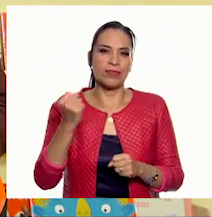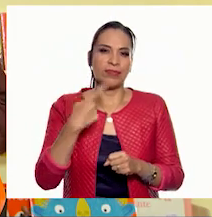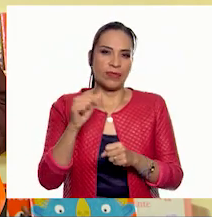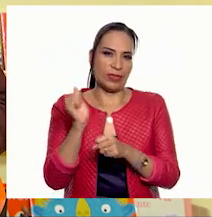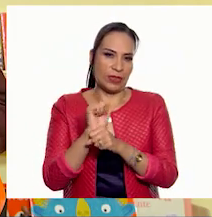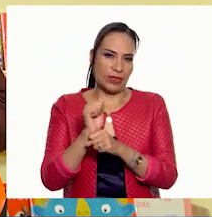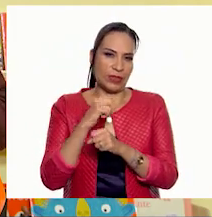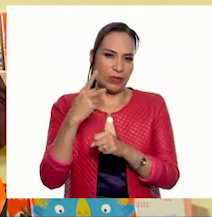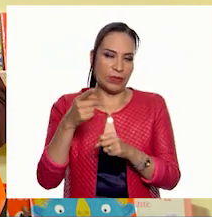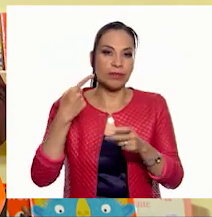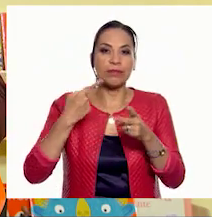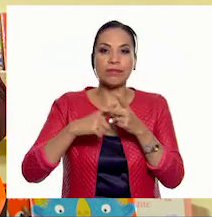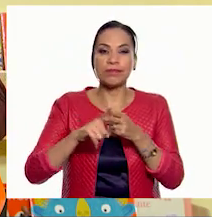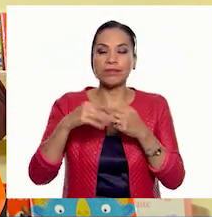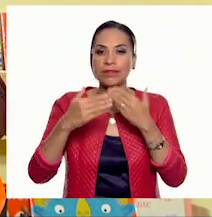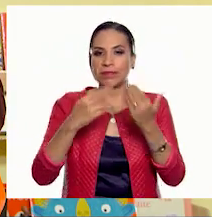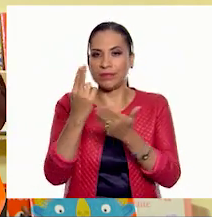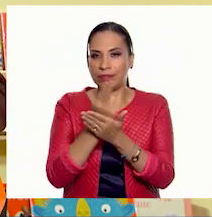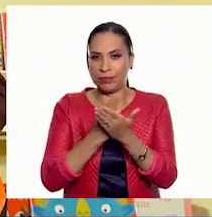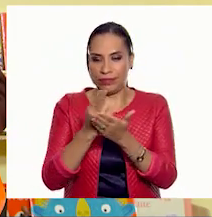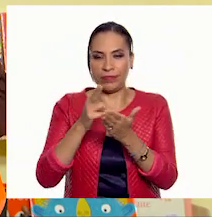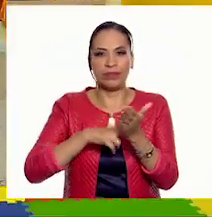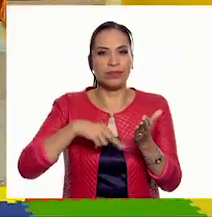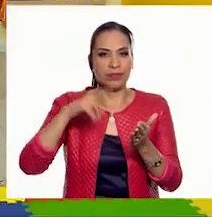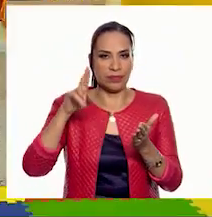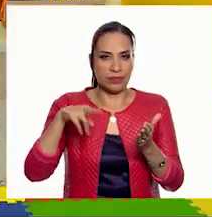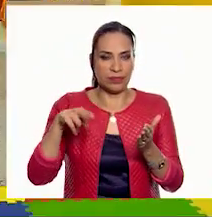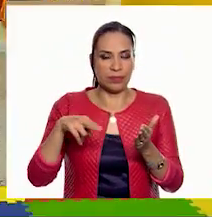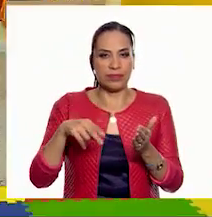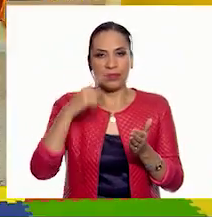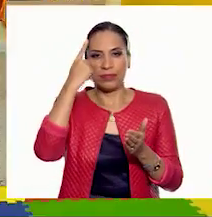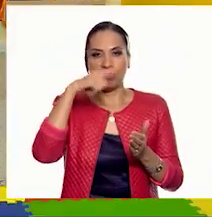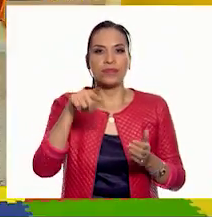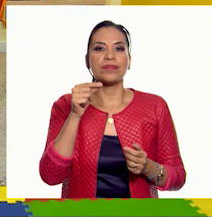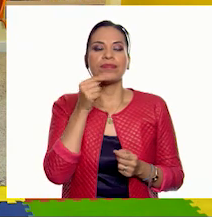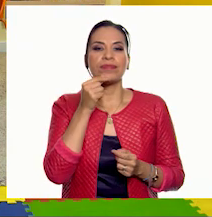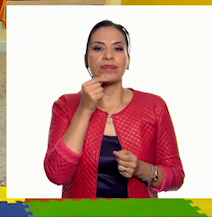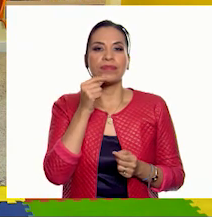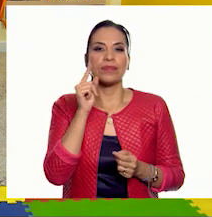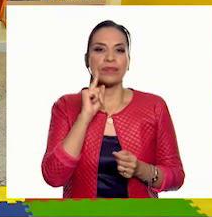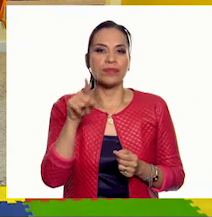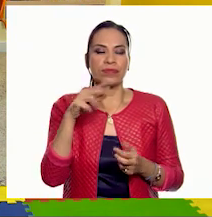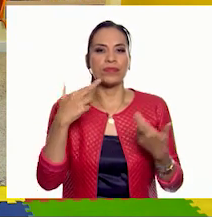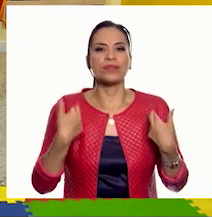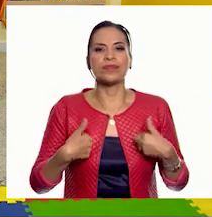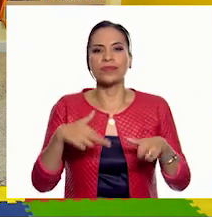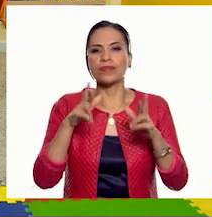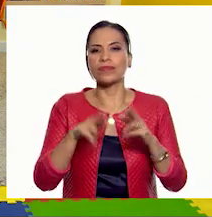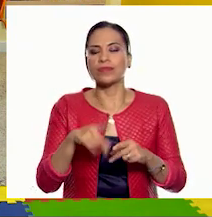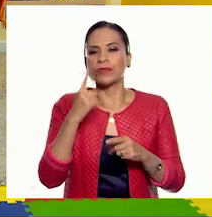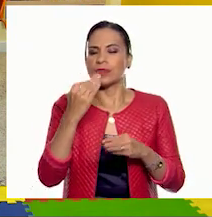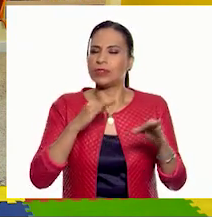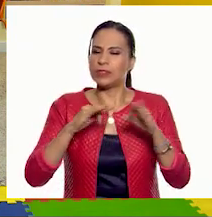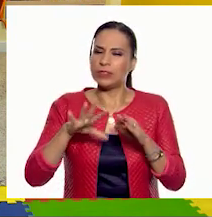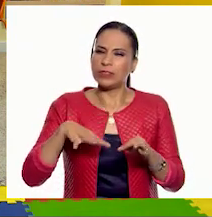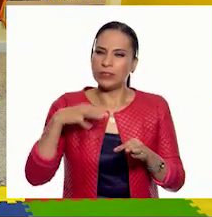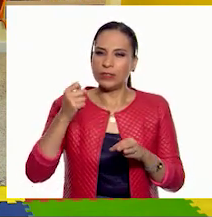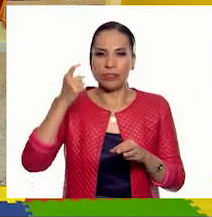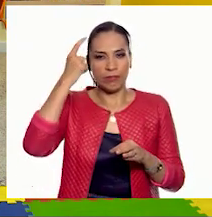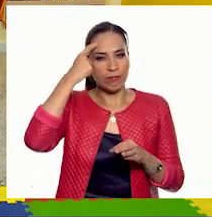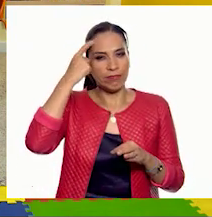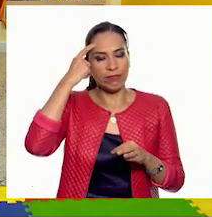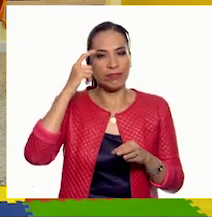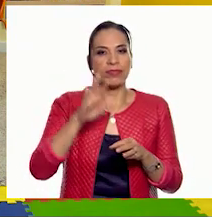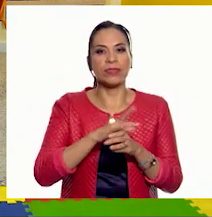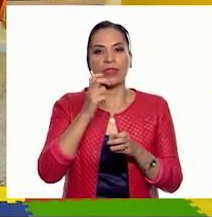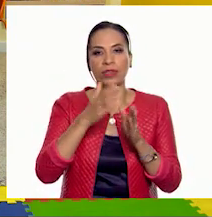y son el inicio en el camino del dibujo y la pintura. Para las niñas y los niños representan un arduo trabajo mental